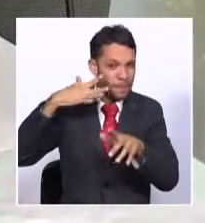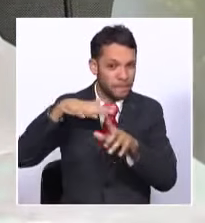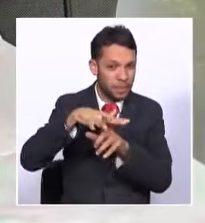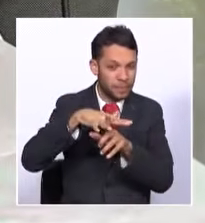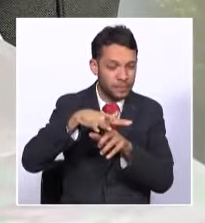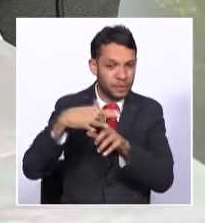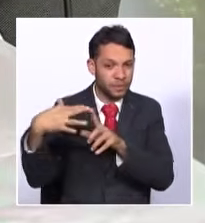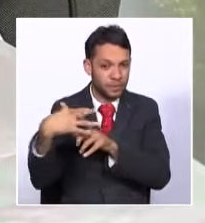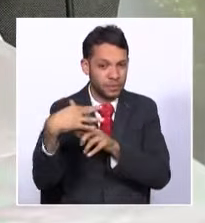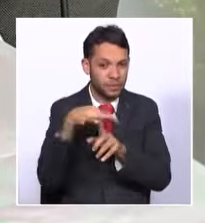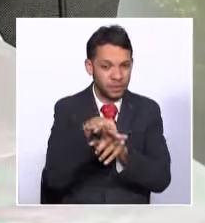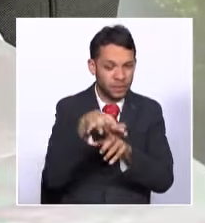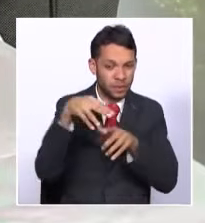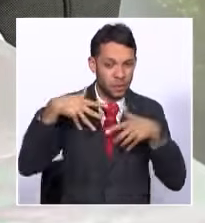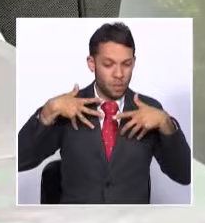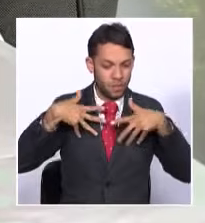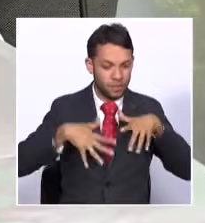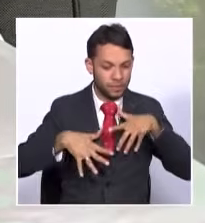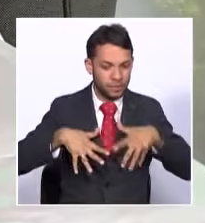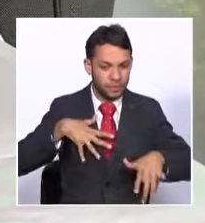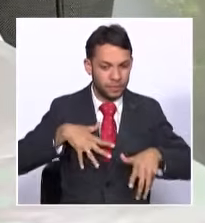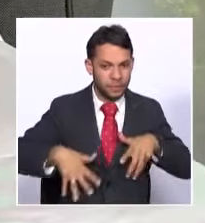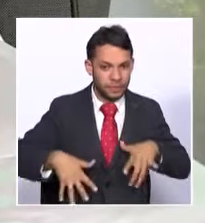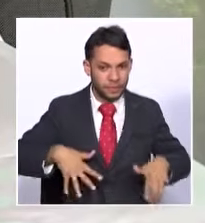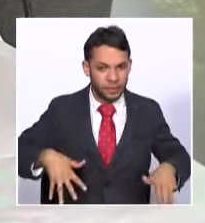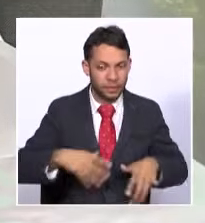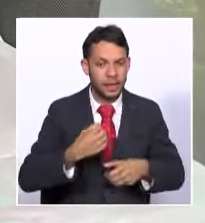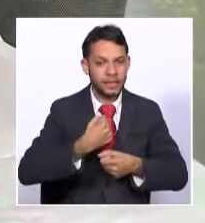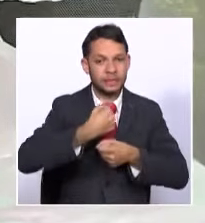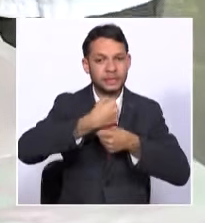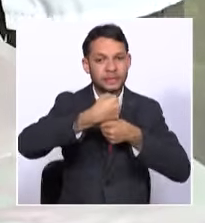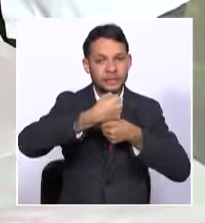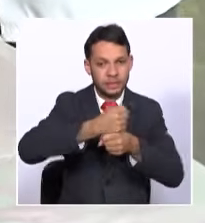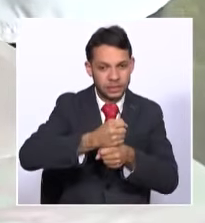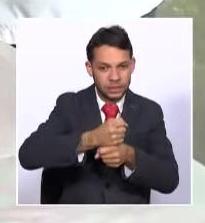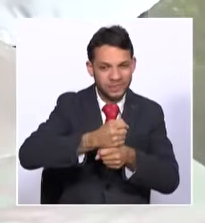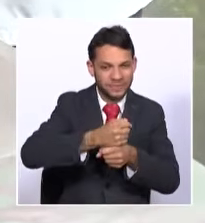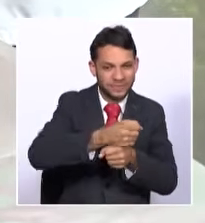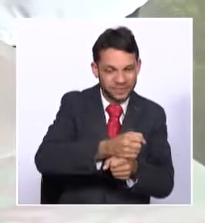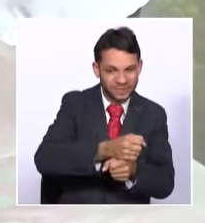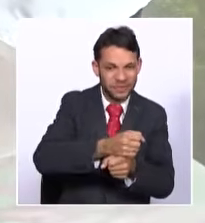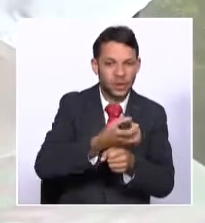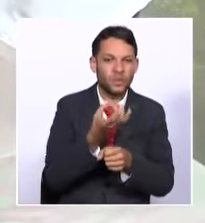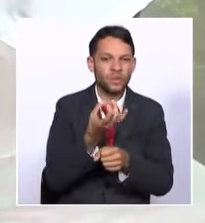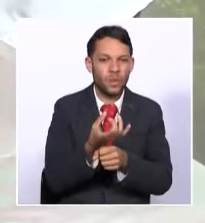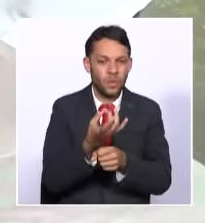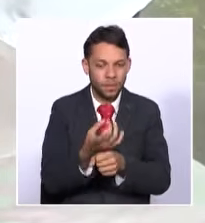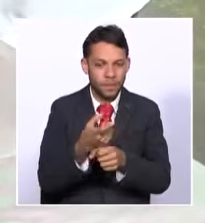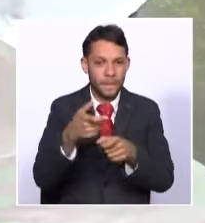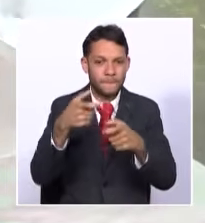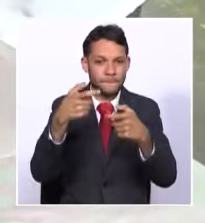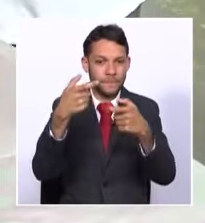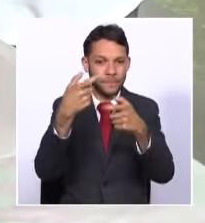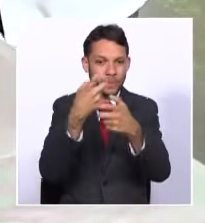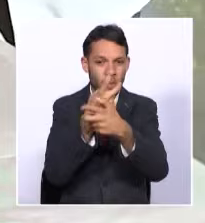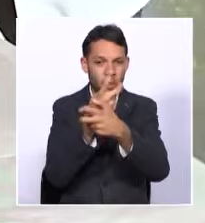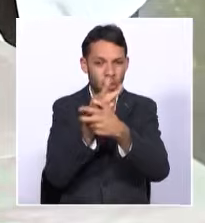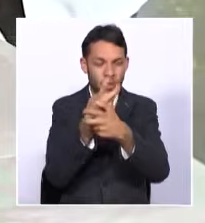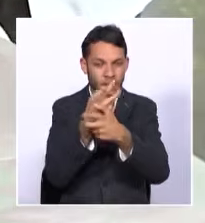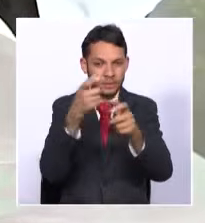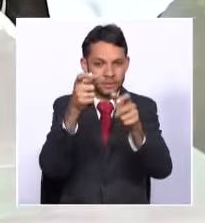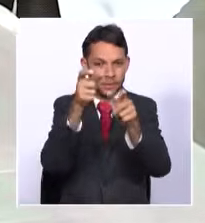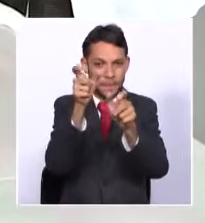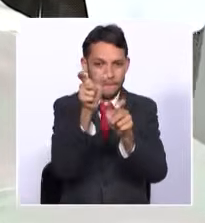estos nervios se van machacando. Miren las vértebras. Y al no estar